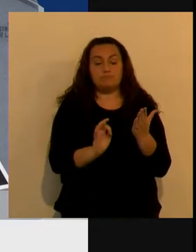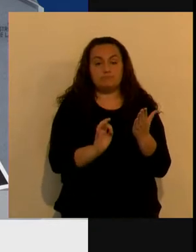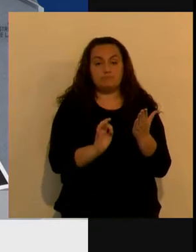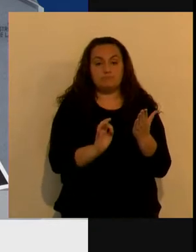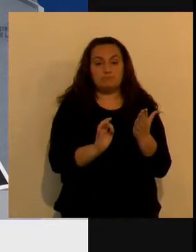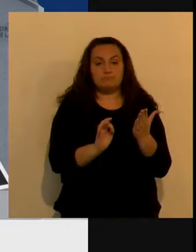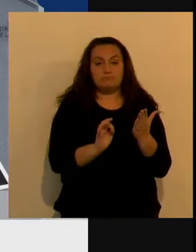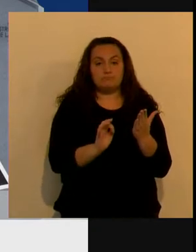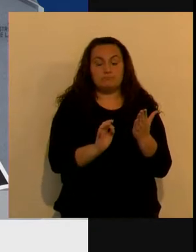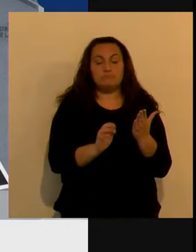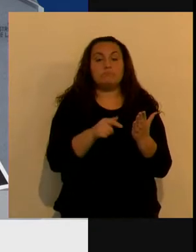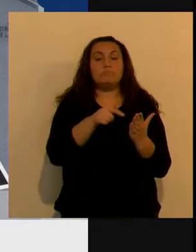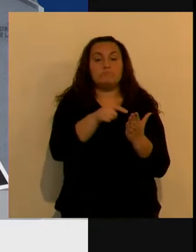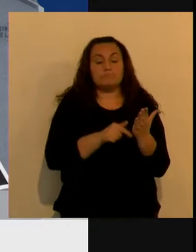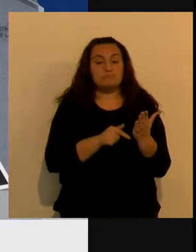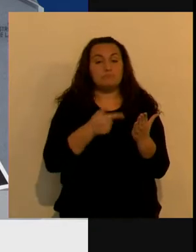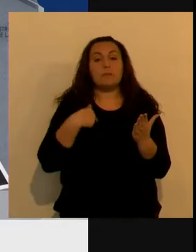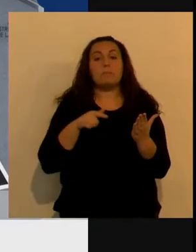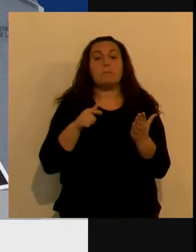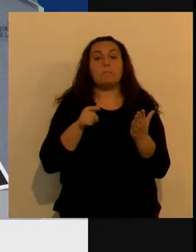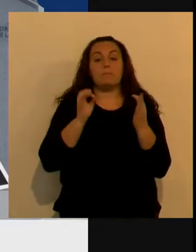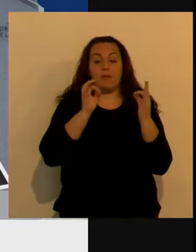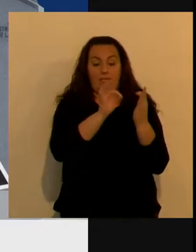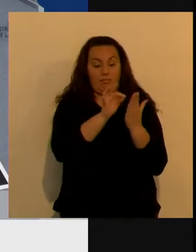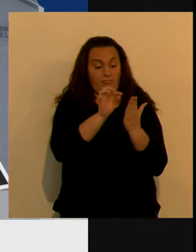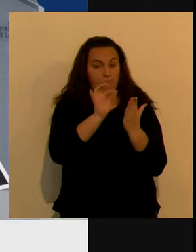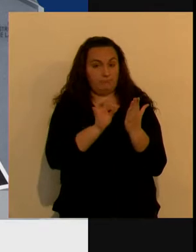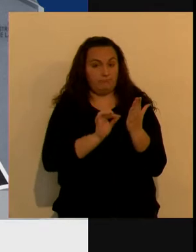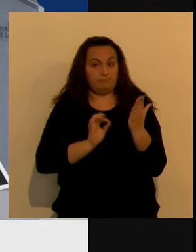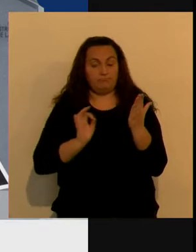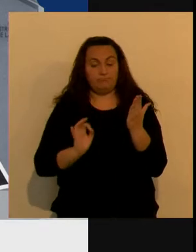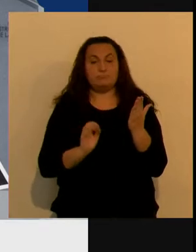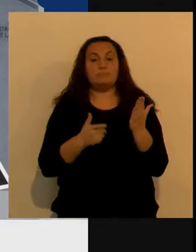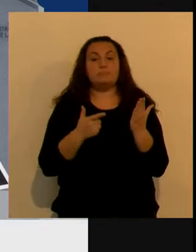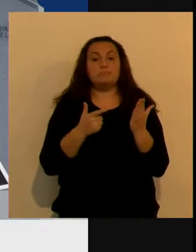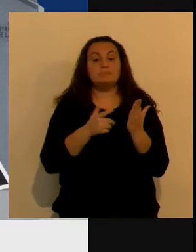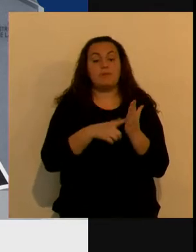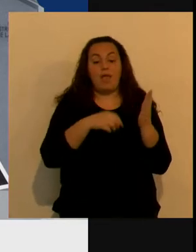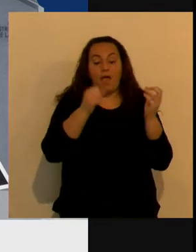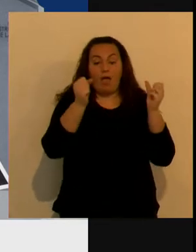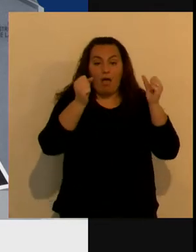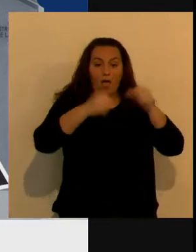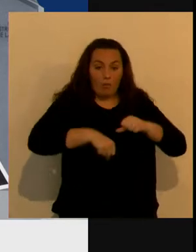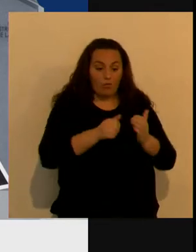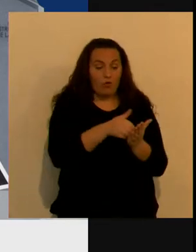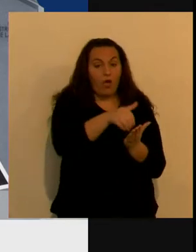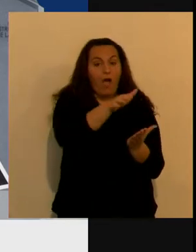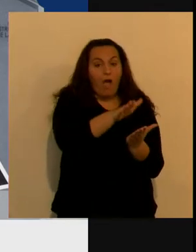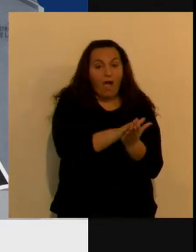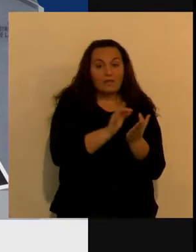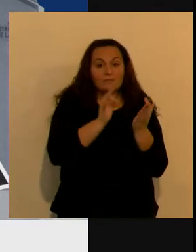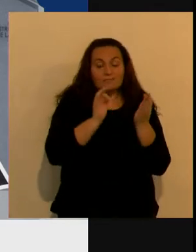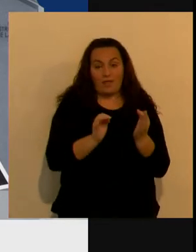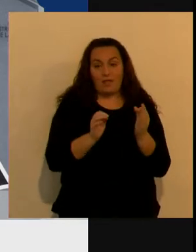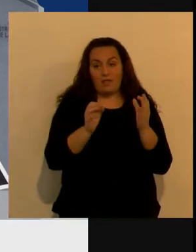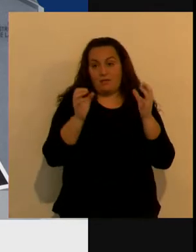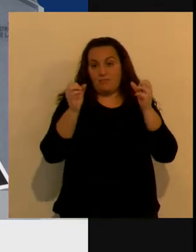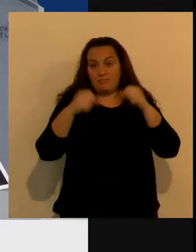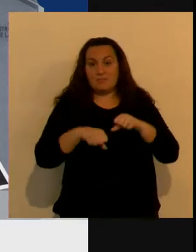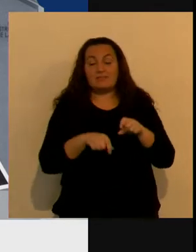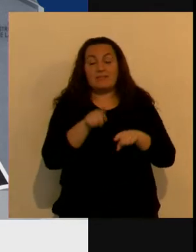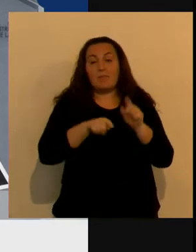procedentes y a reserva de los términos que resulten de la siguiente aprobación del acta, según se determina en el